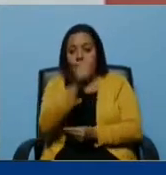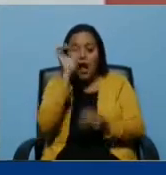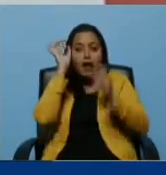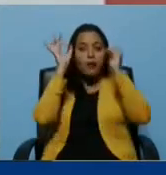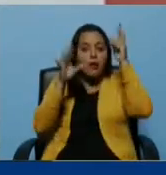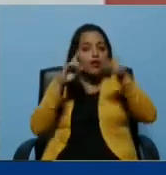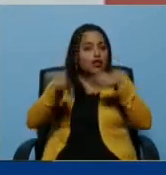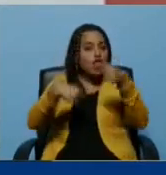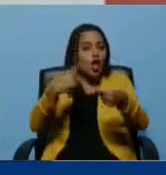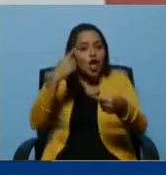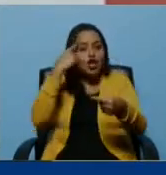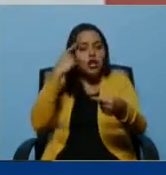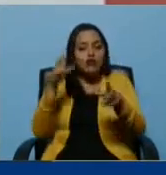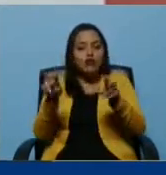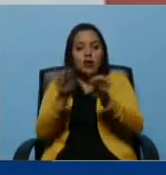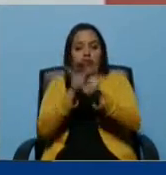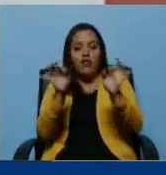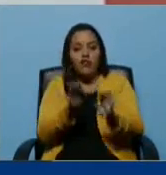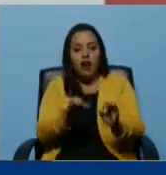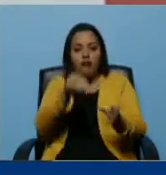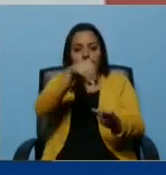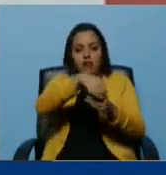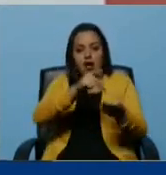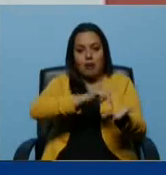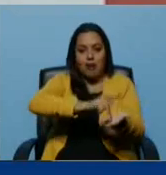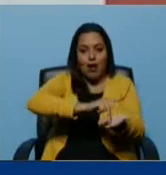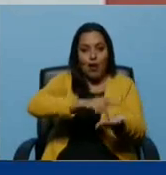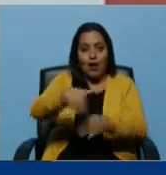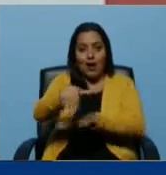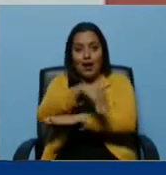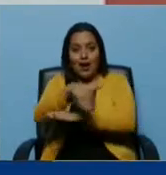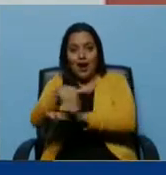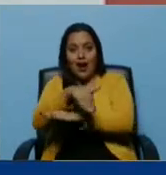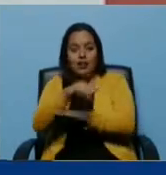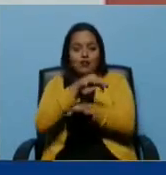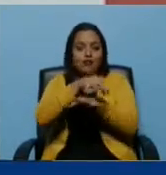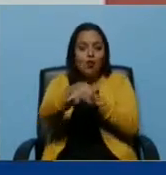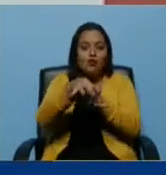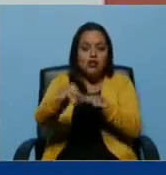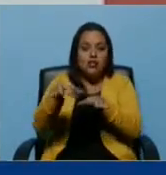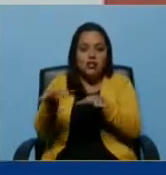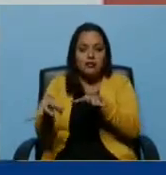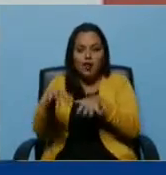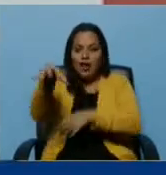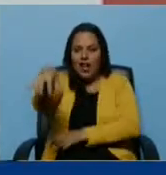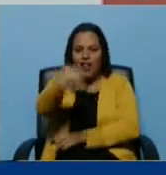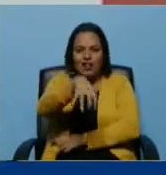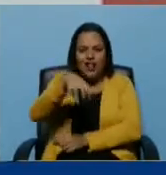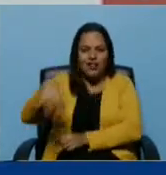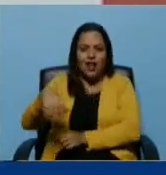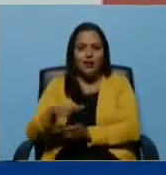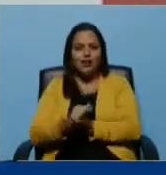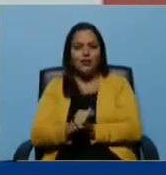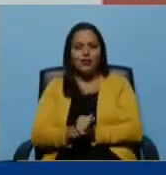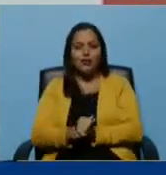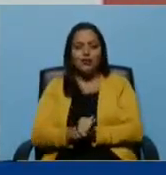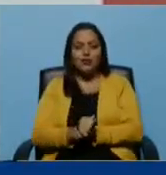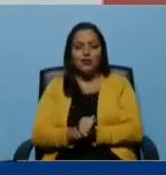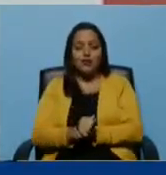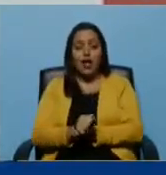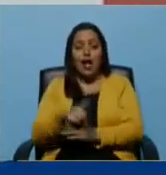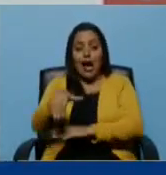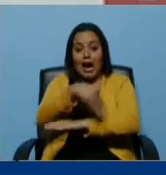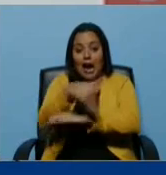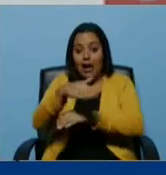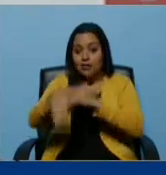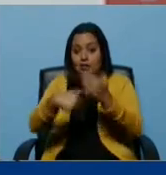diarias en las parroquias, en las calles, en los municipios, en los estados. De las calles a las redes, de las